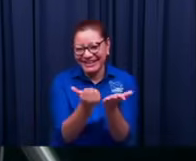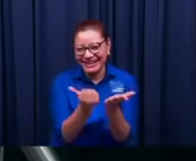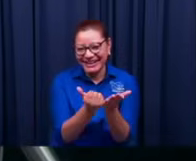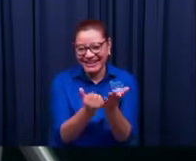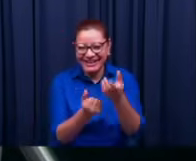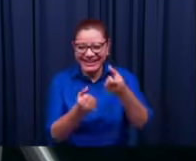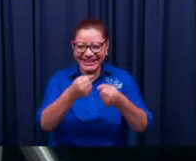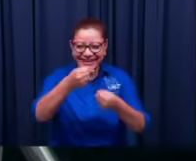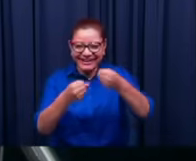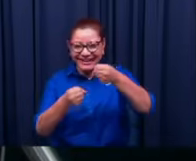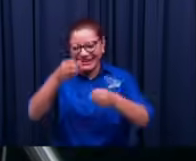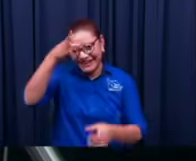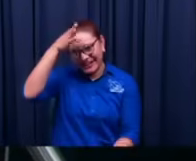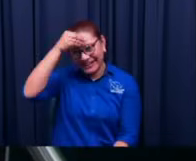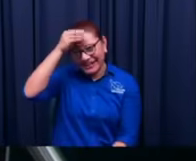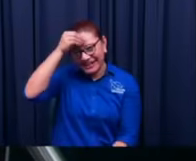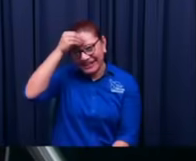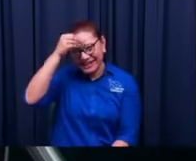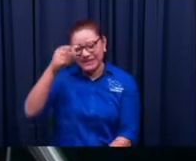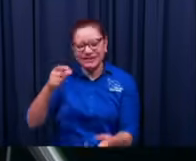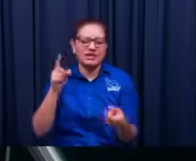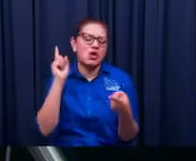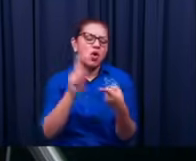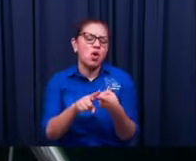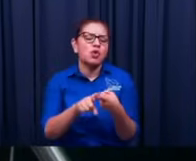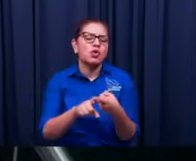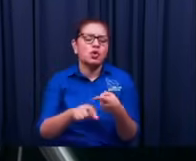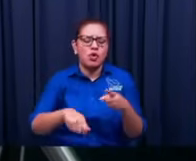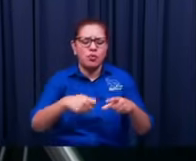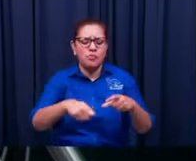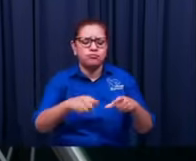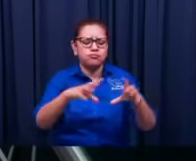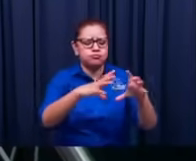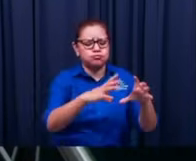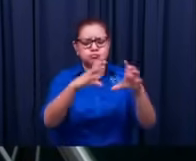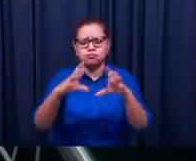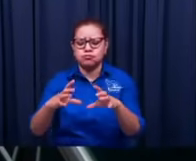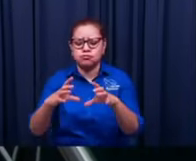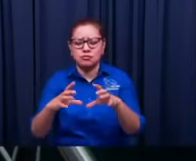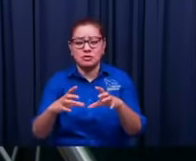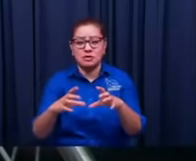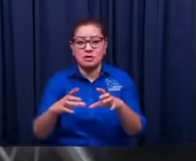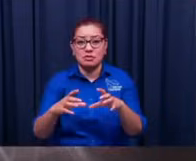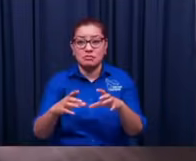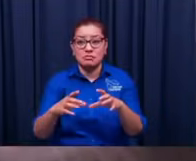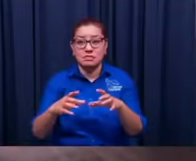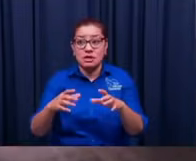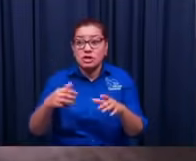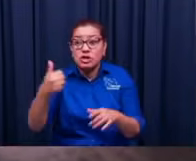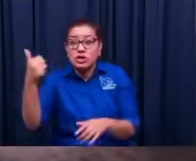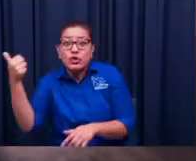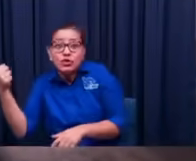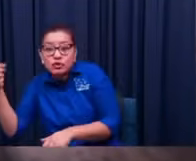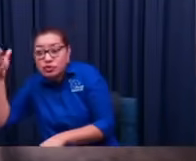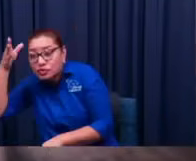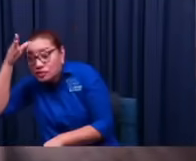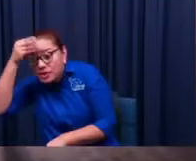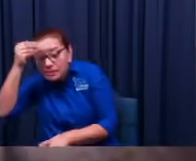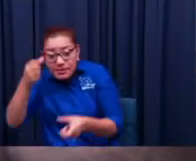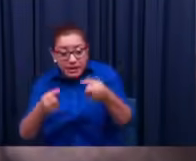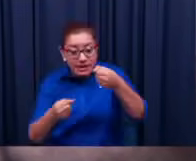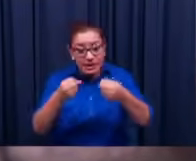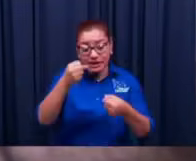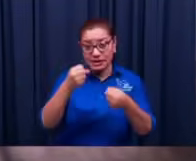incluso cómo cambiar las llantas y todo. Pero hay gente que aprendió, hermano, y no sabe que al